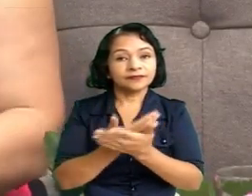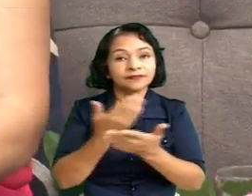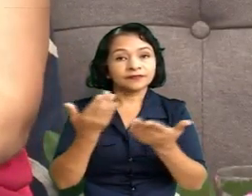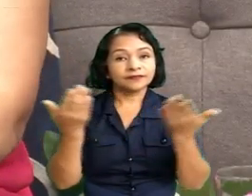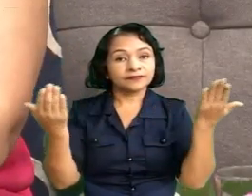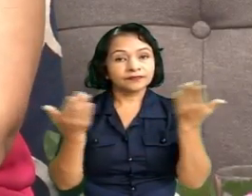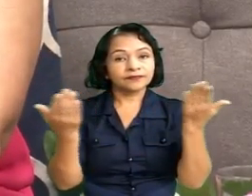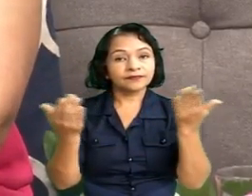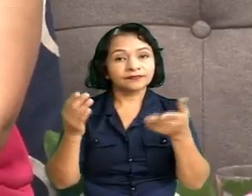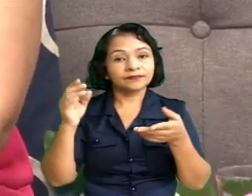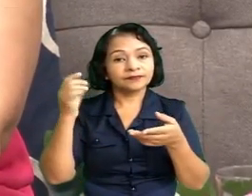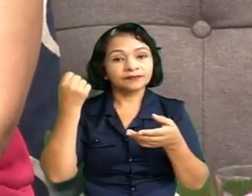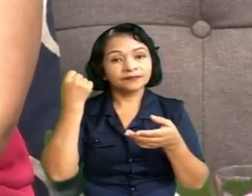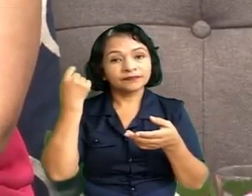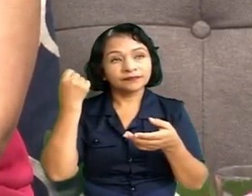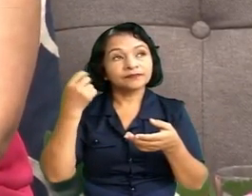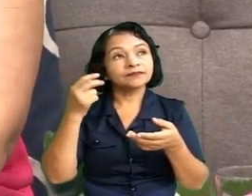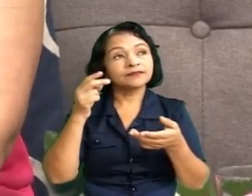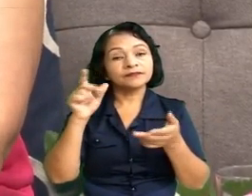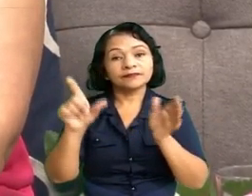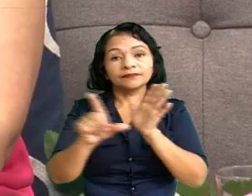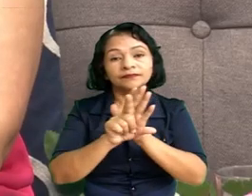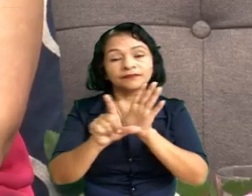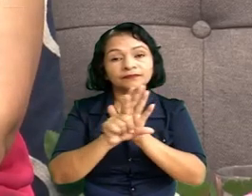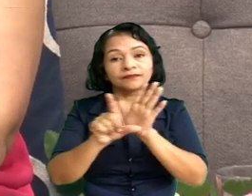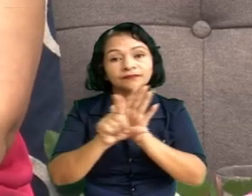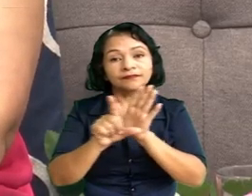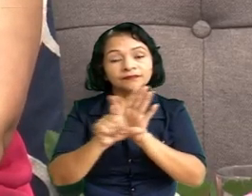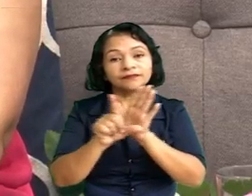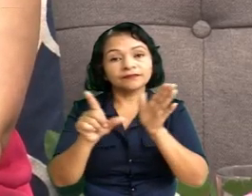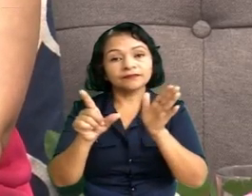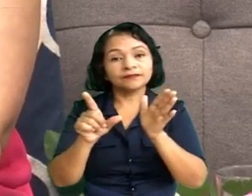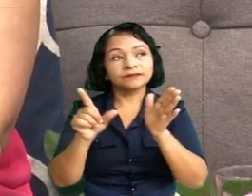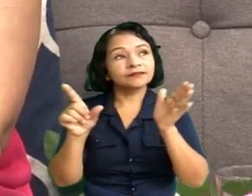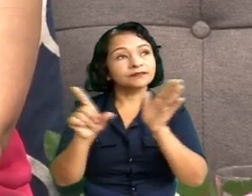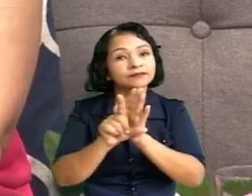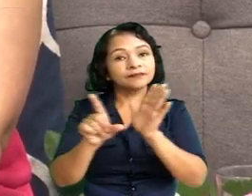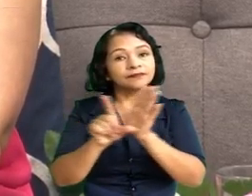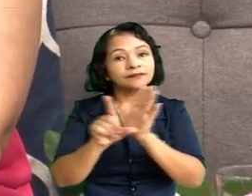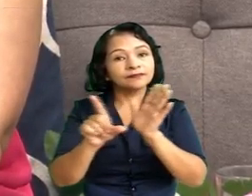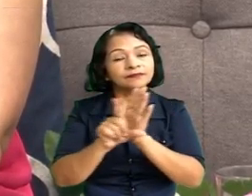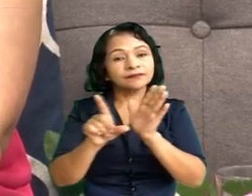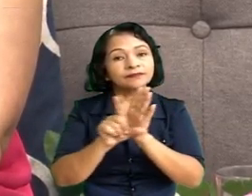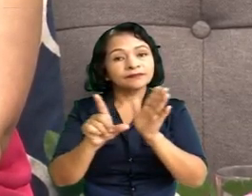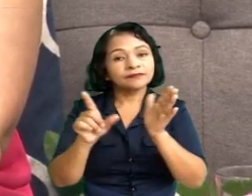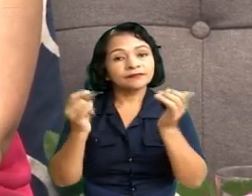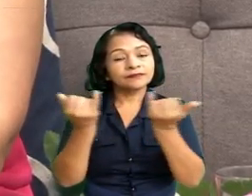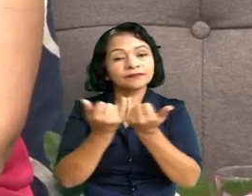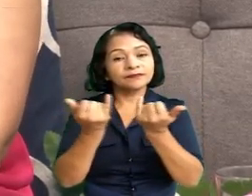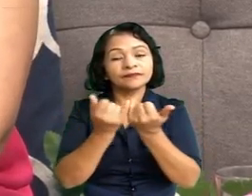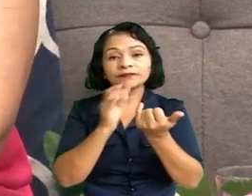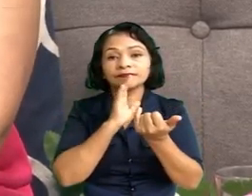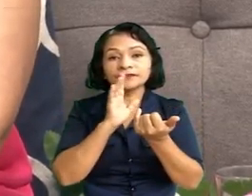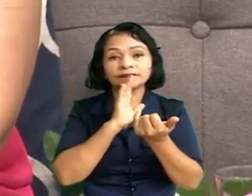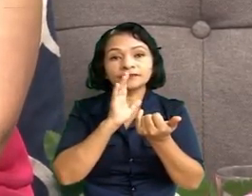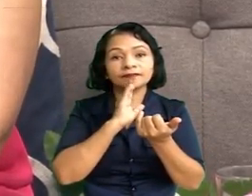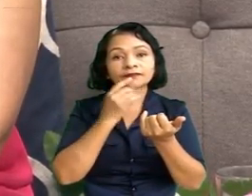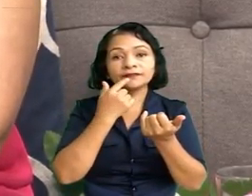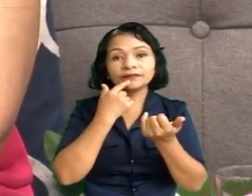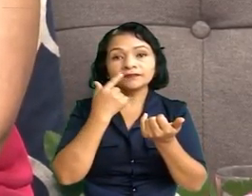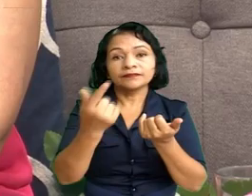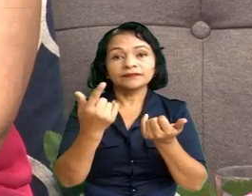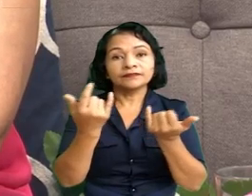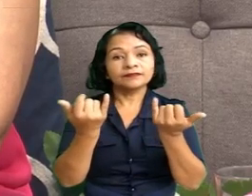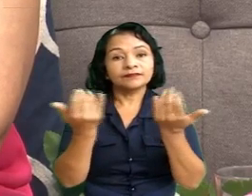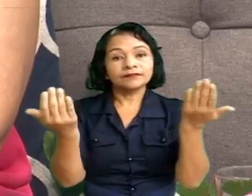creo que el haber aprobado la ley de heroína nacional, en la ley y en el dictamen nosotros dejamos